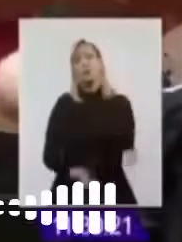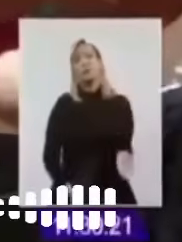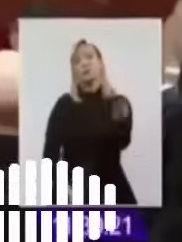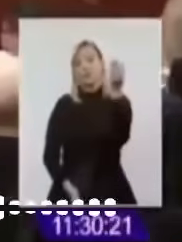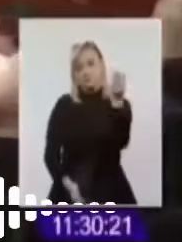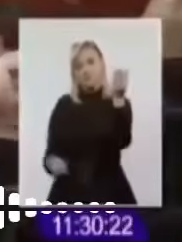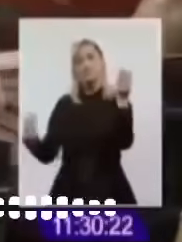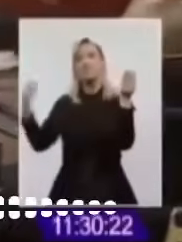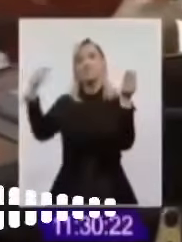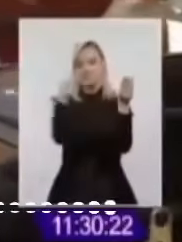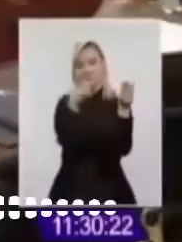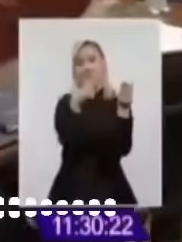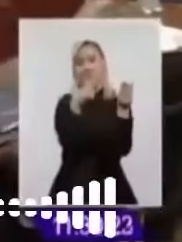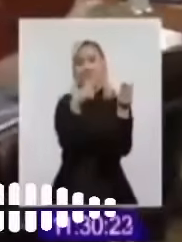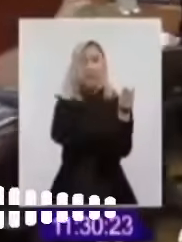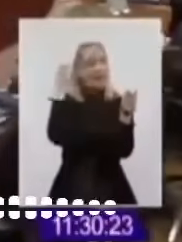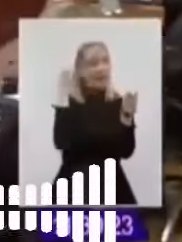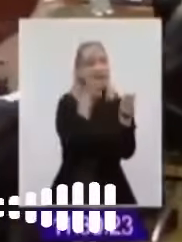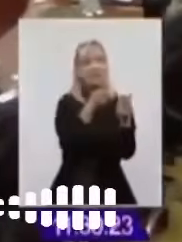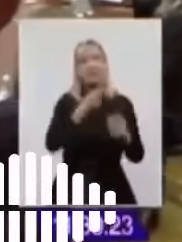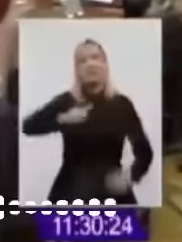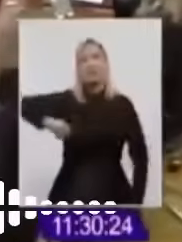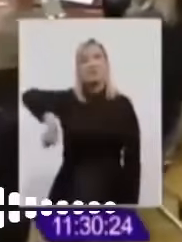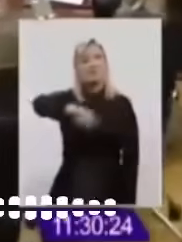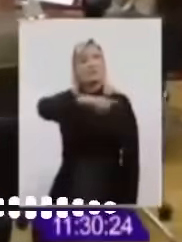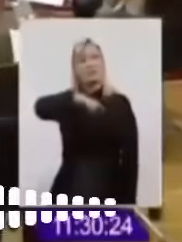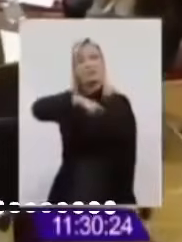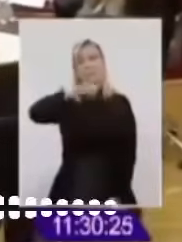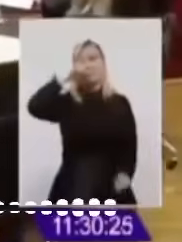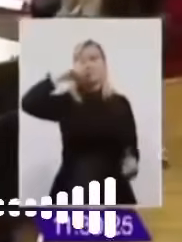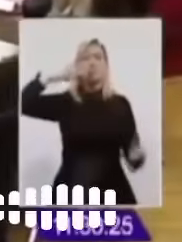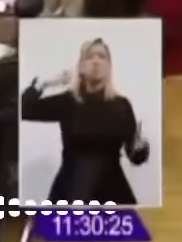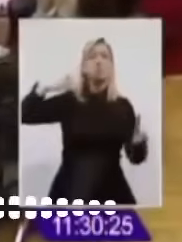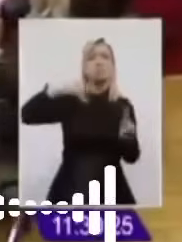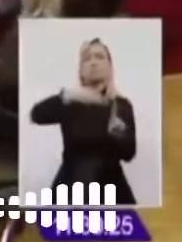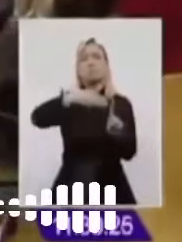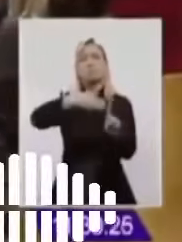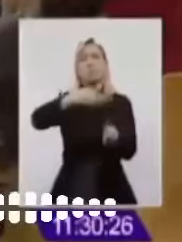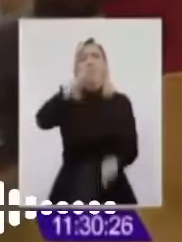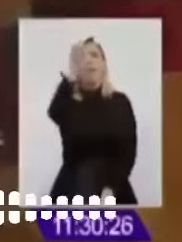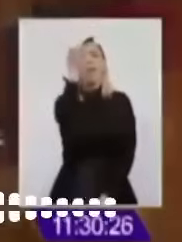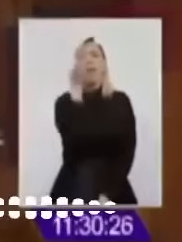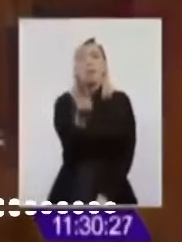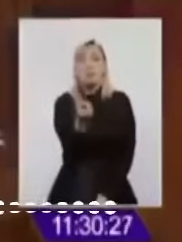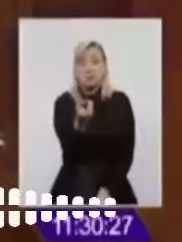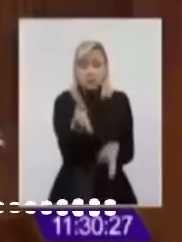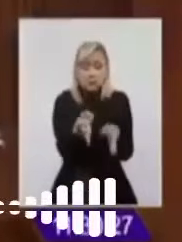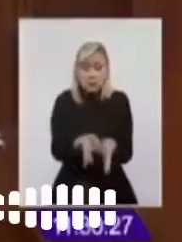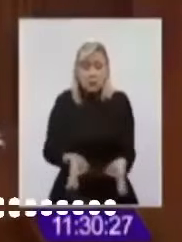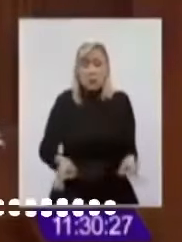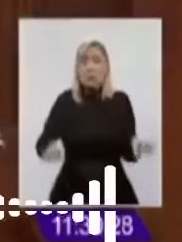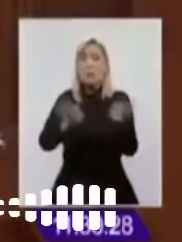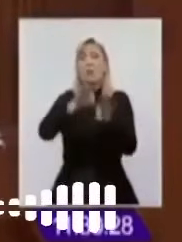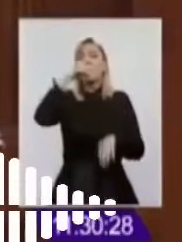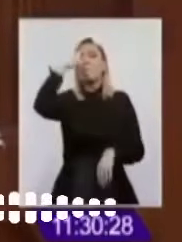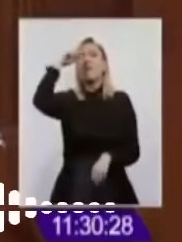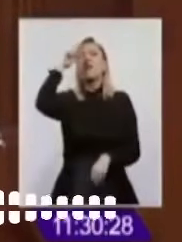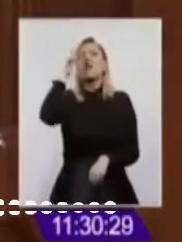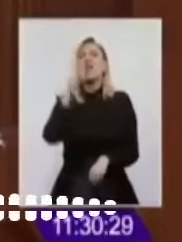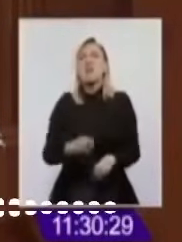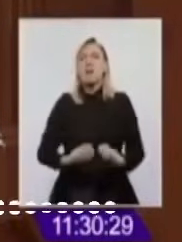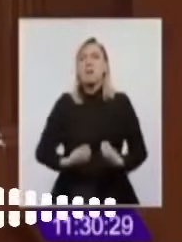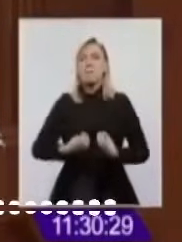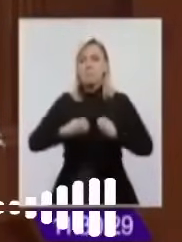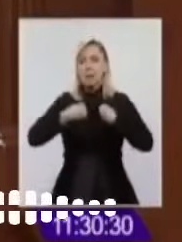Esta es nuestra convicción Esta es la premisa que da sentido a nuestra